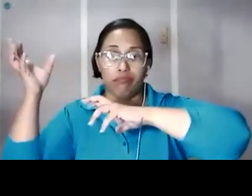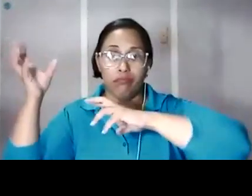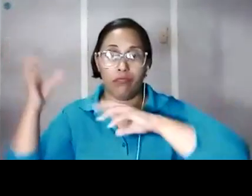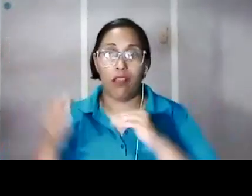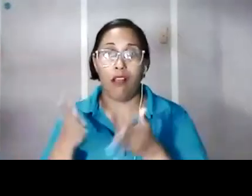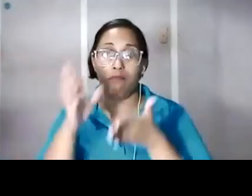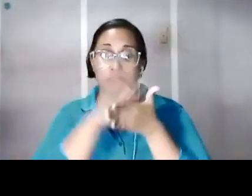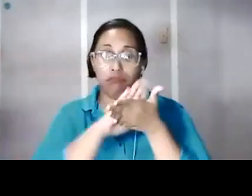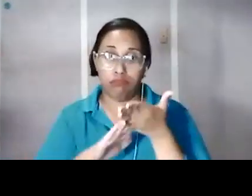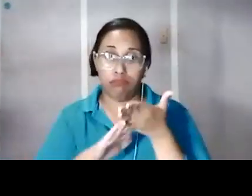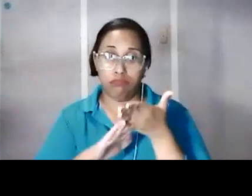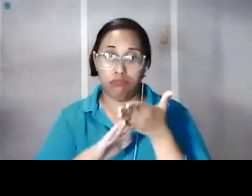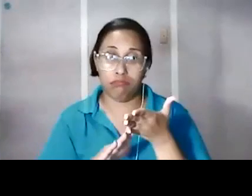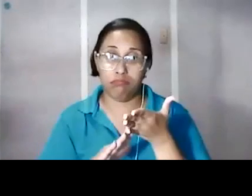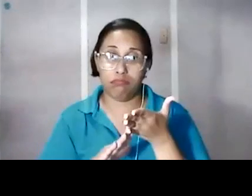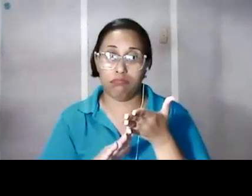violaciones en los